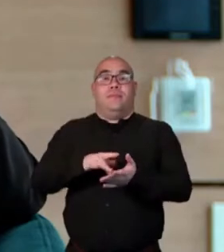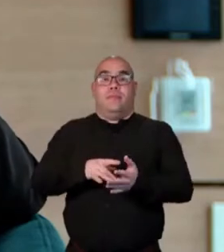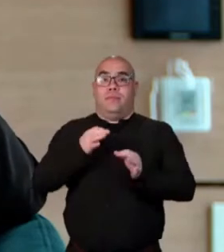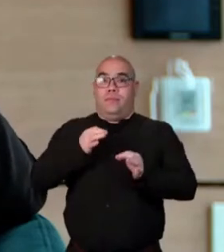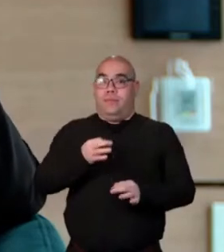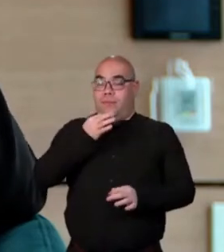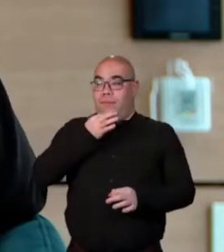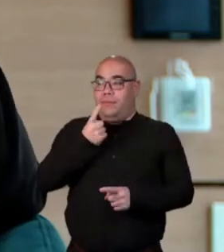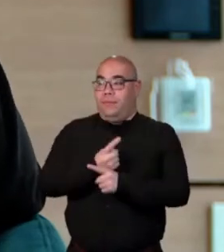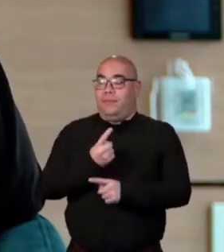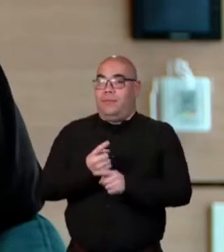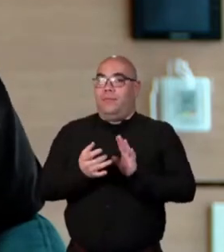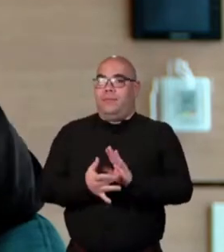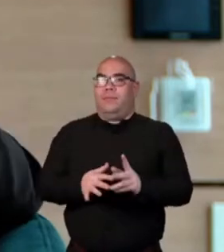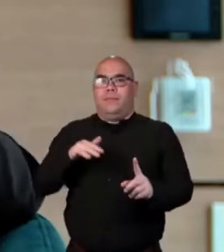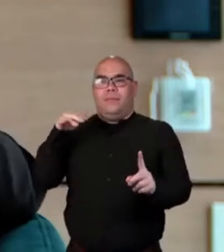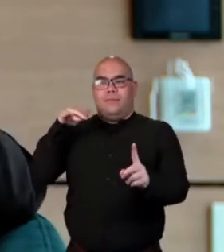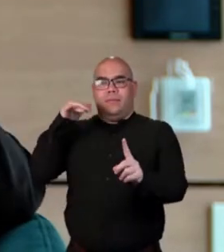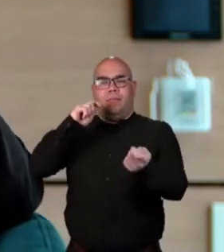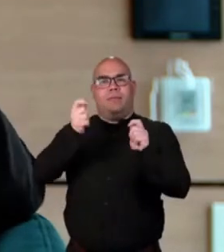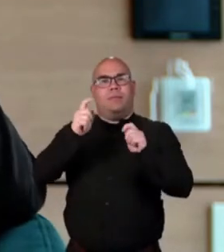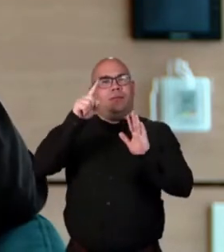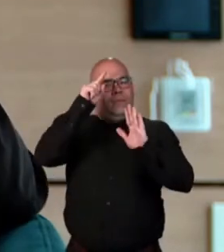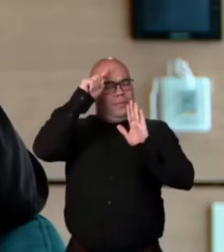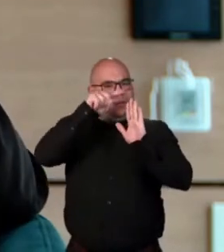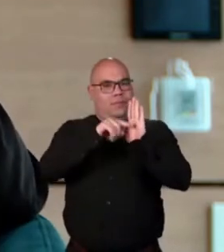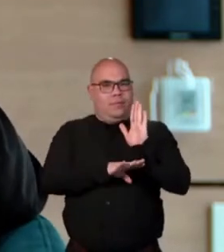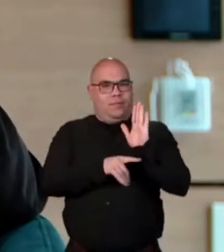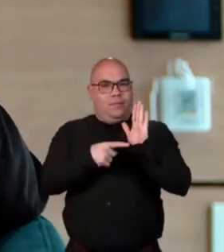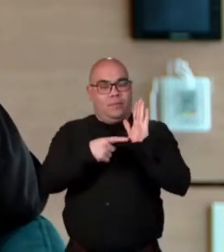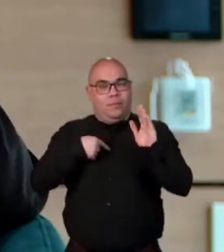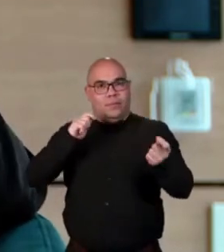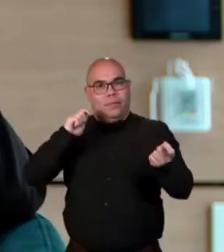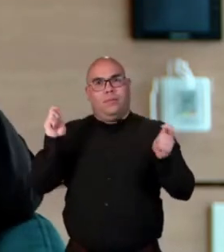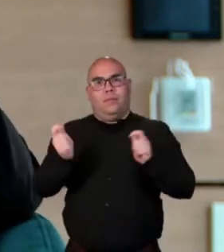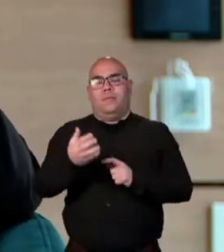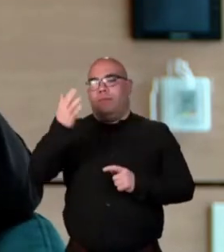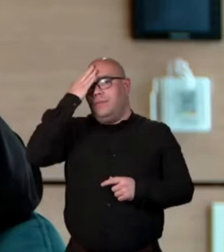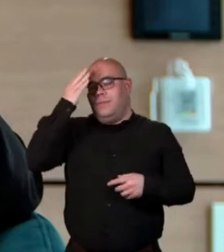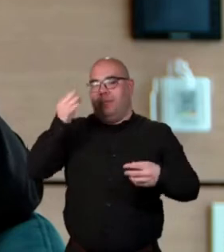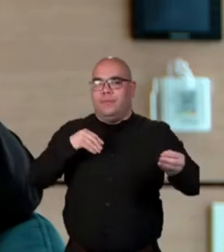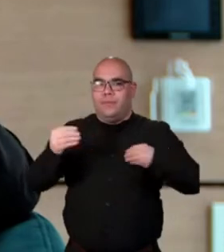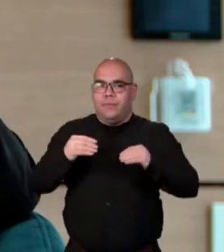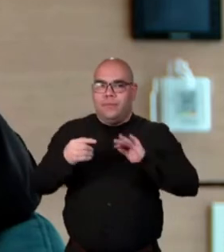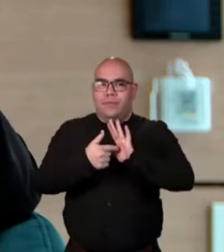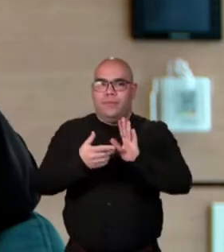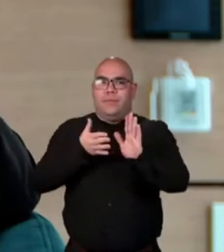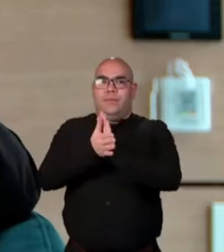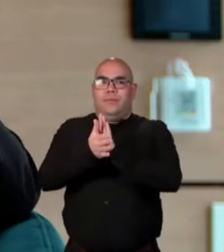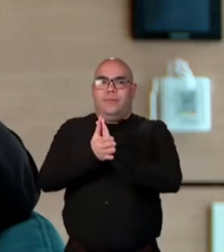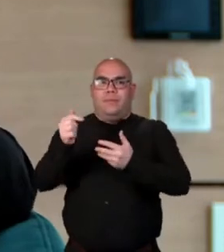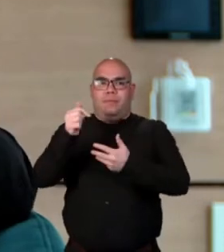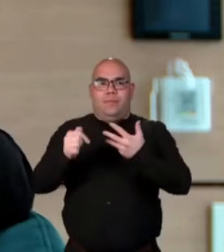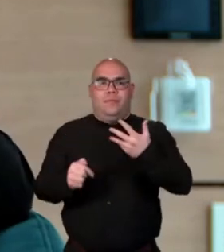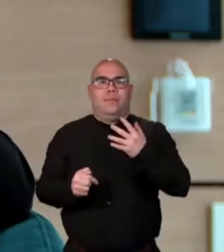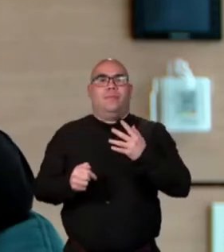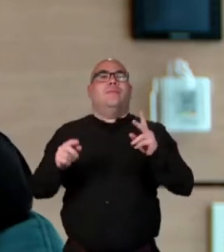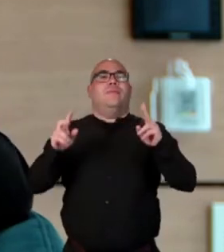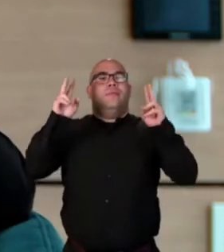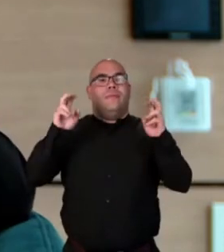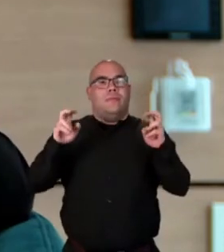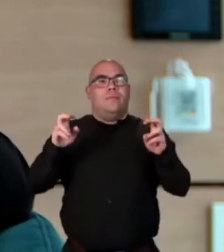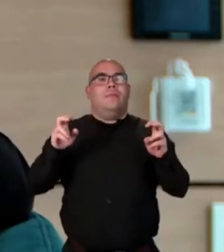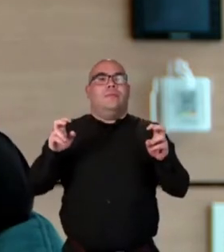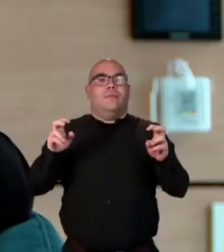transformación digamos curricular apuntándole hacia la flexibilidad ha sido digamos una característica no sólo en la universidad de los andes sino